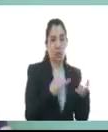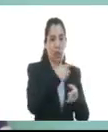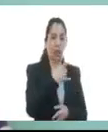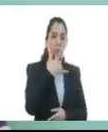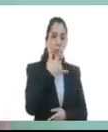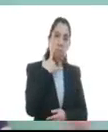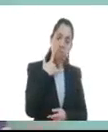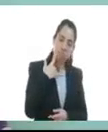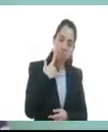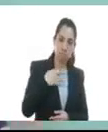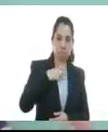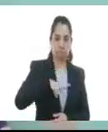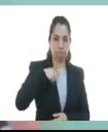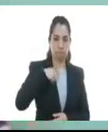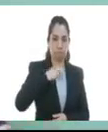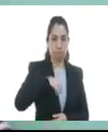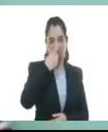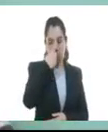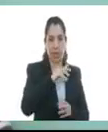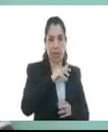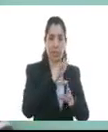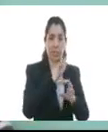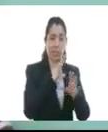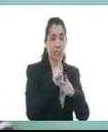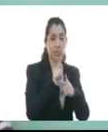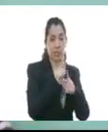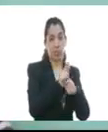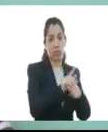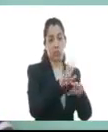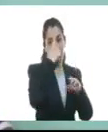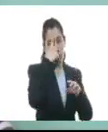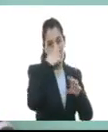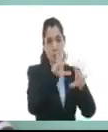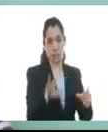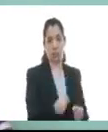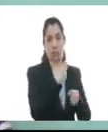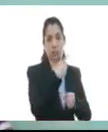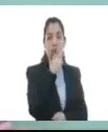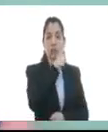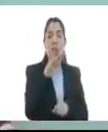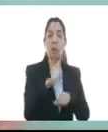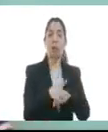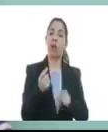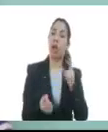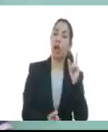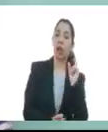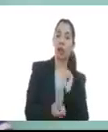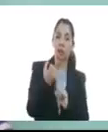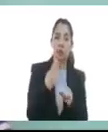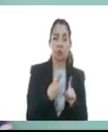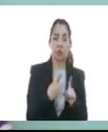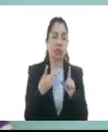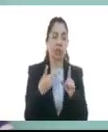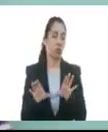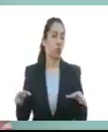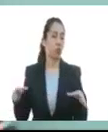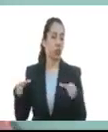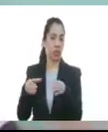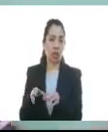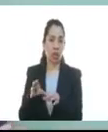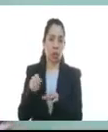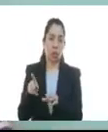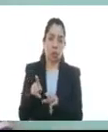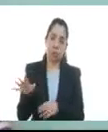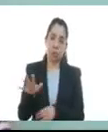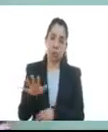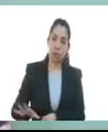lengua, porque nos decía un investigador, hay otras lenguas, otras comunidades que por mucho menos, por una situación